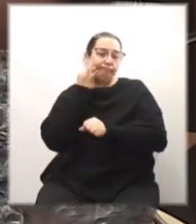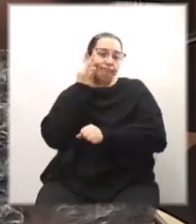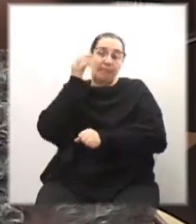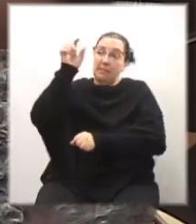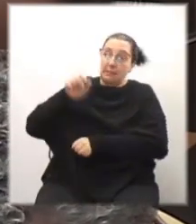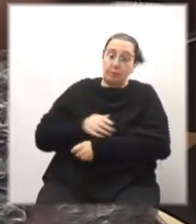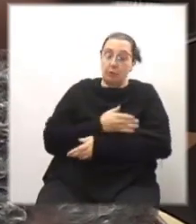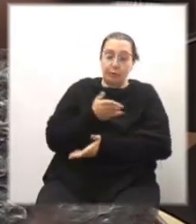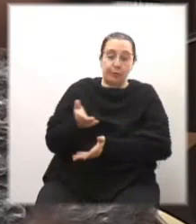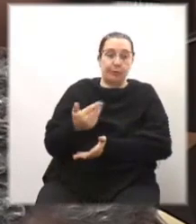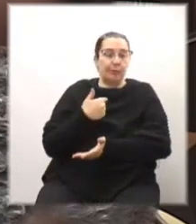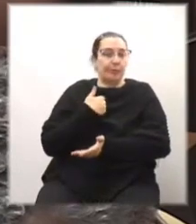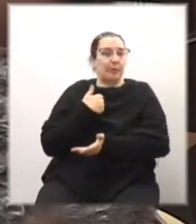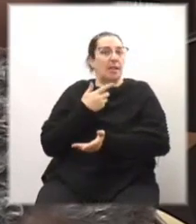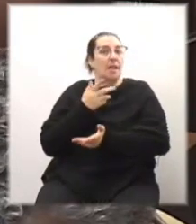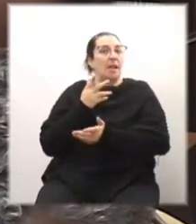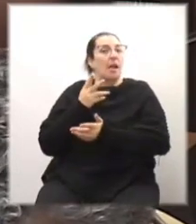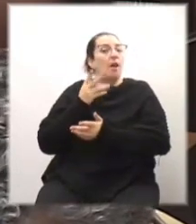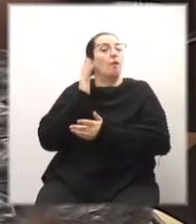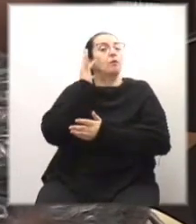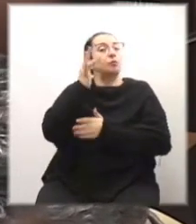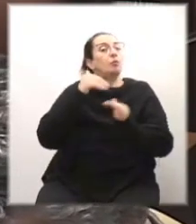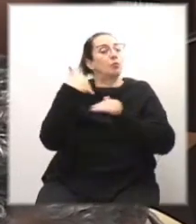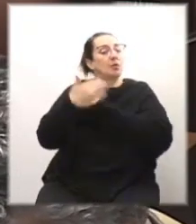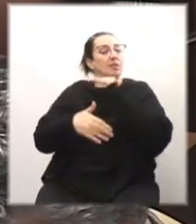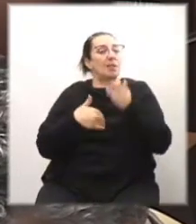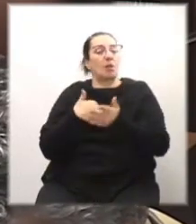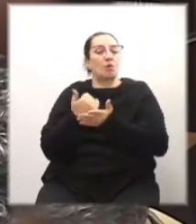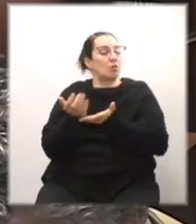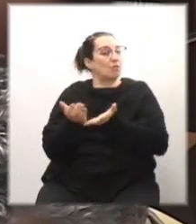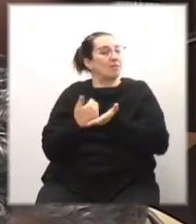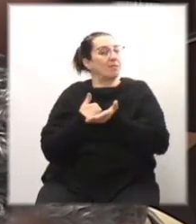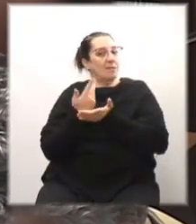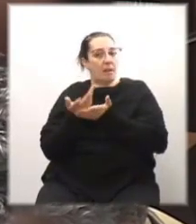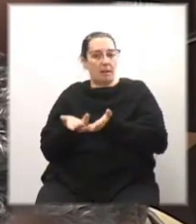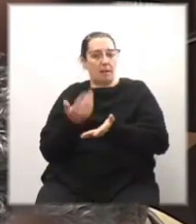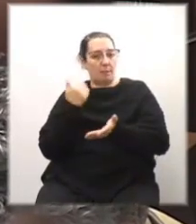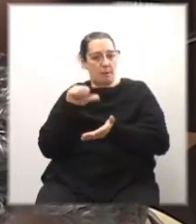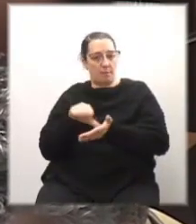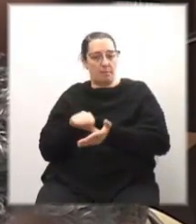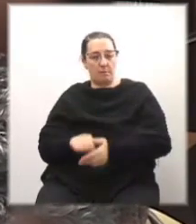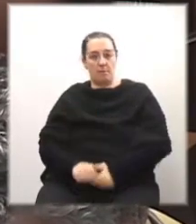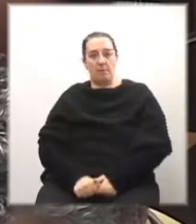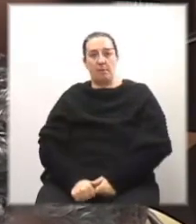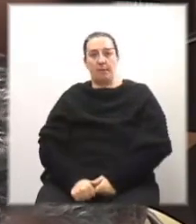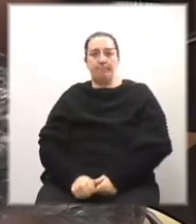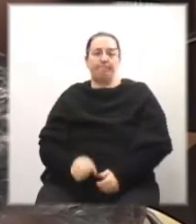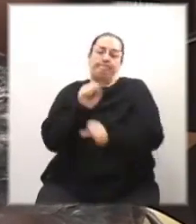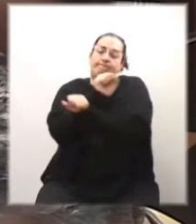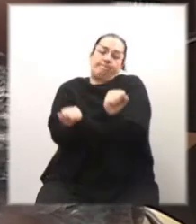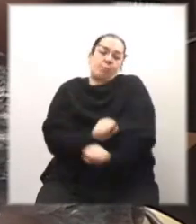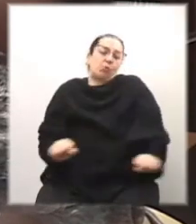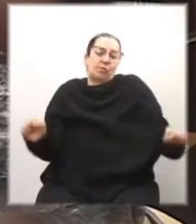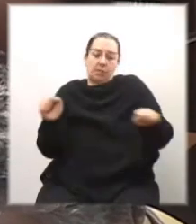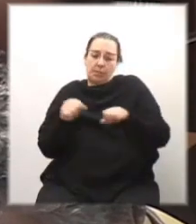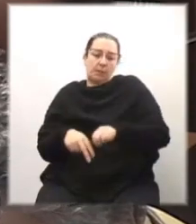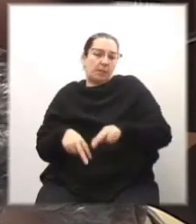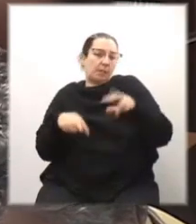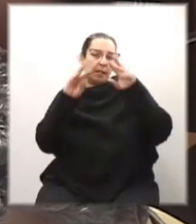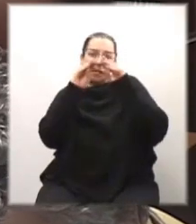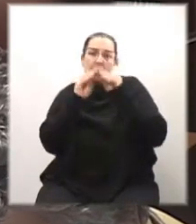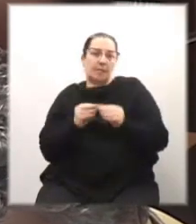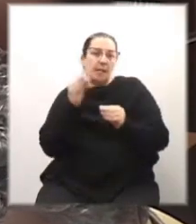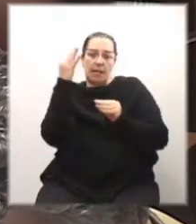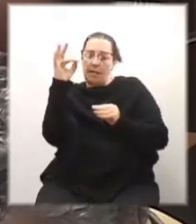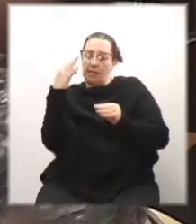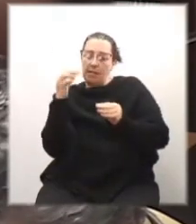hipoteca que se coloca sobre el futuro desarrollo económico y social del país. Es imposible analizar esta rendición de cuentas